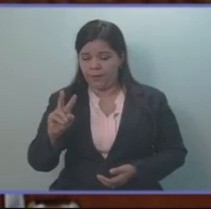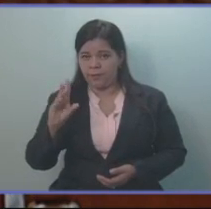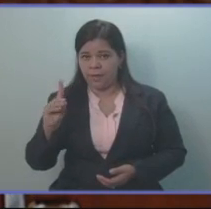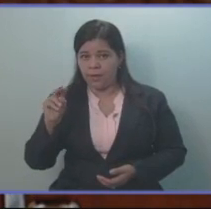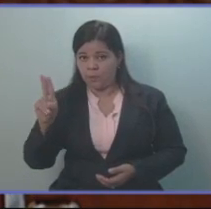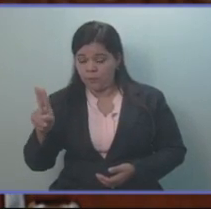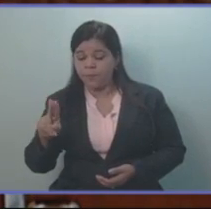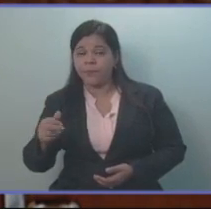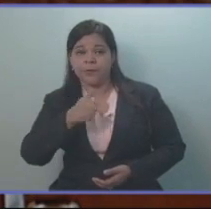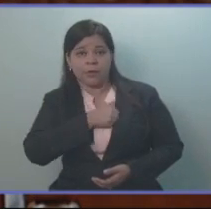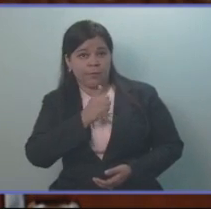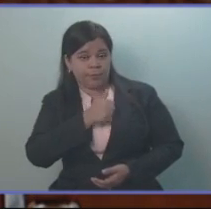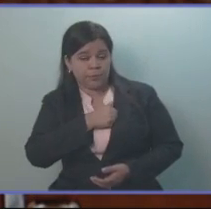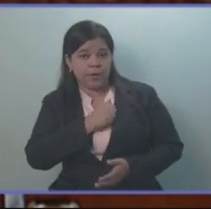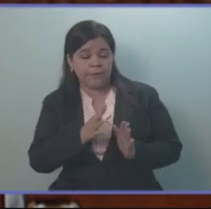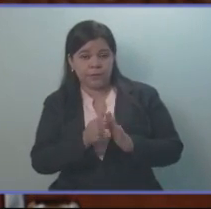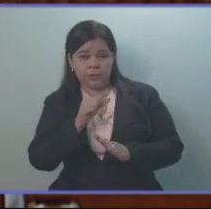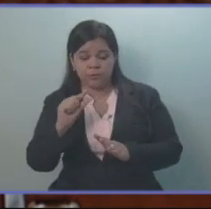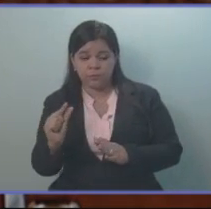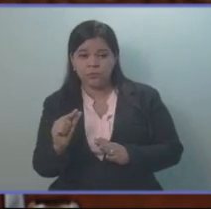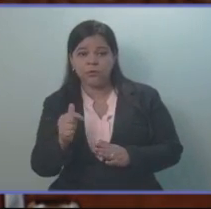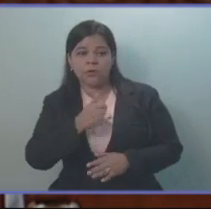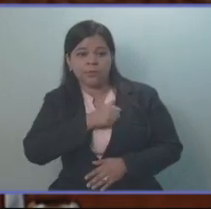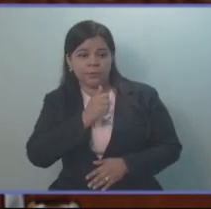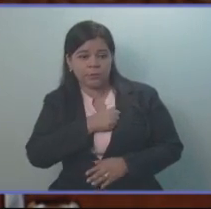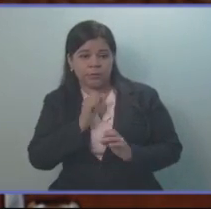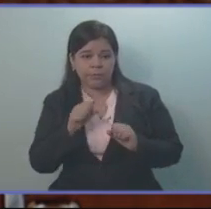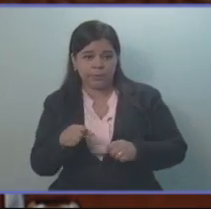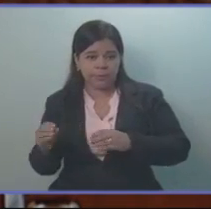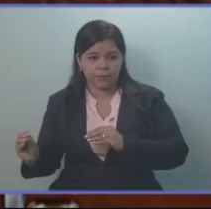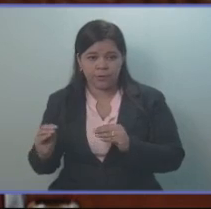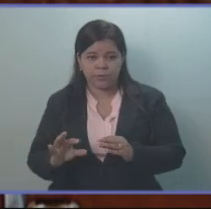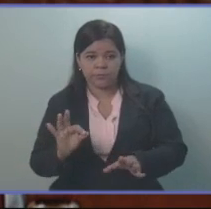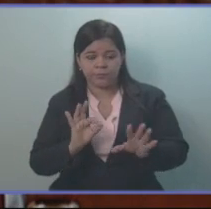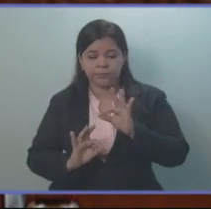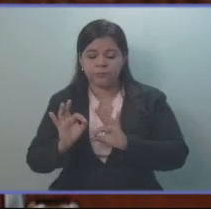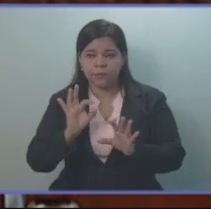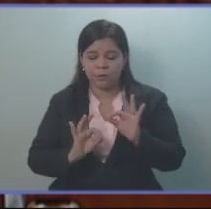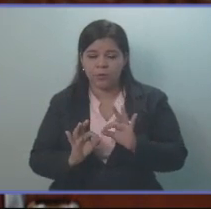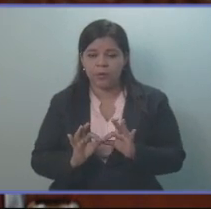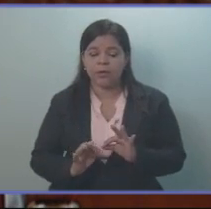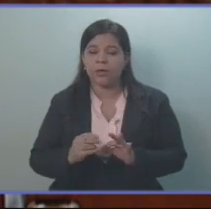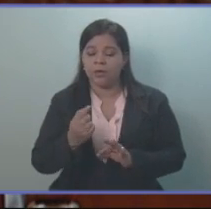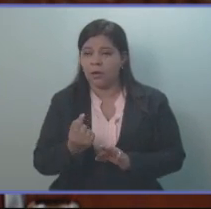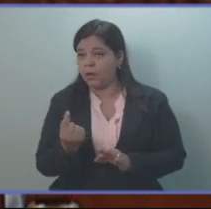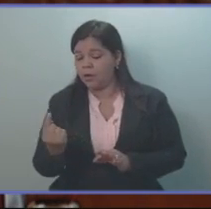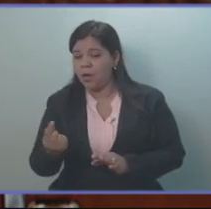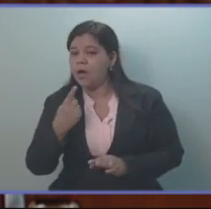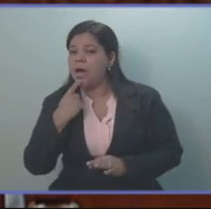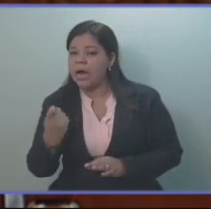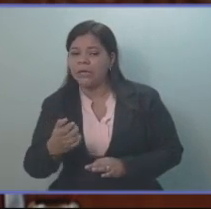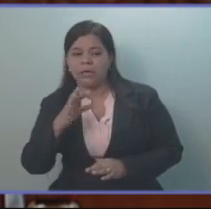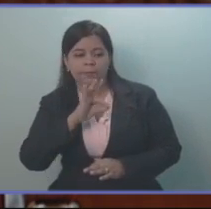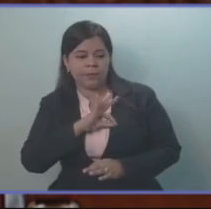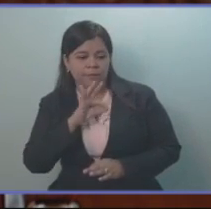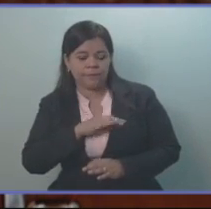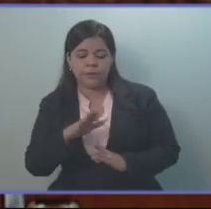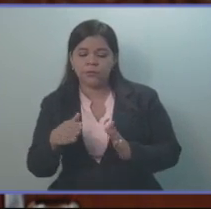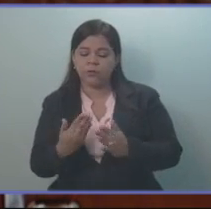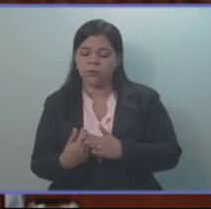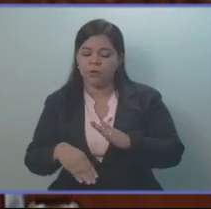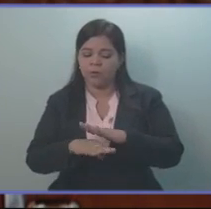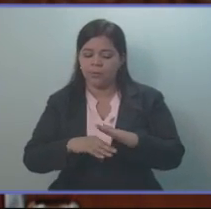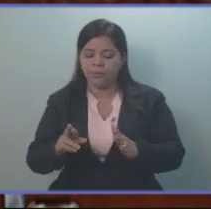BMBDU será la institución competente para seleccionar la CBAM a beneficiar conforme a los